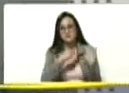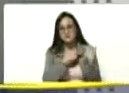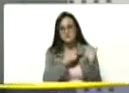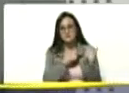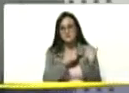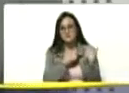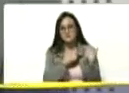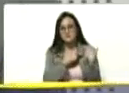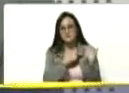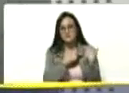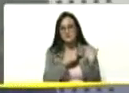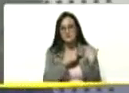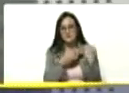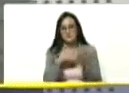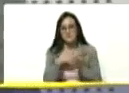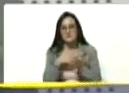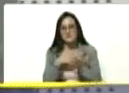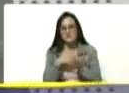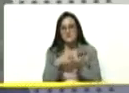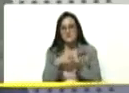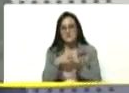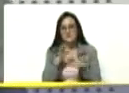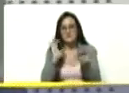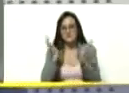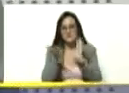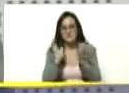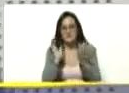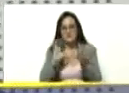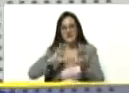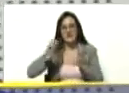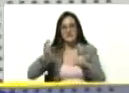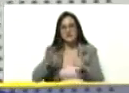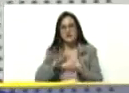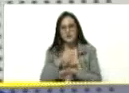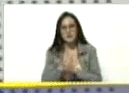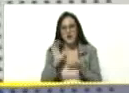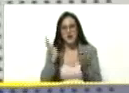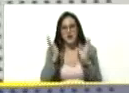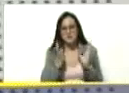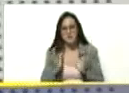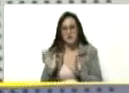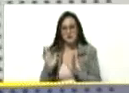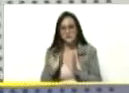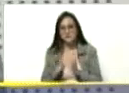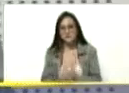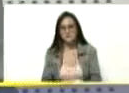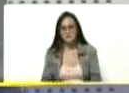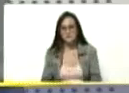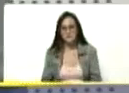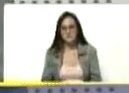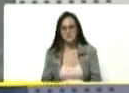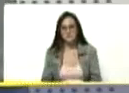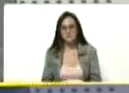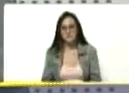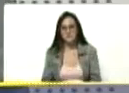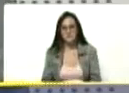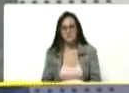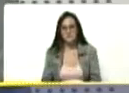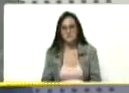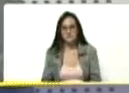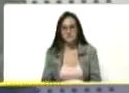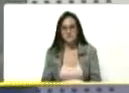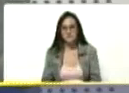en cuanto a la crisis del clima, and to gain just compensation for loss y también and damages due que to climate